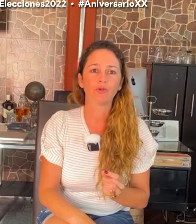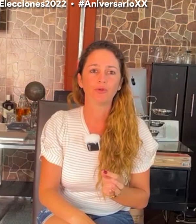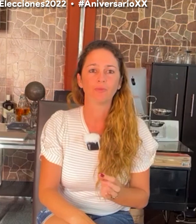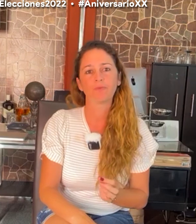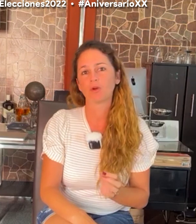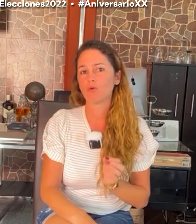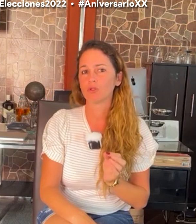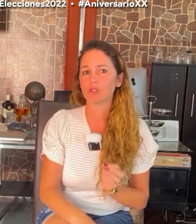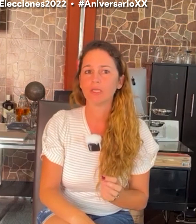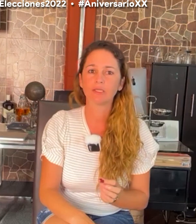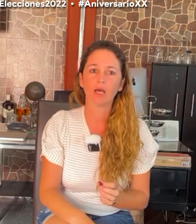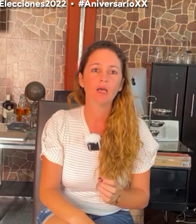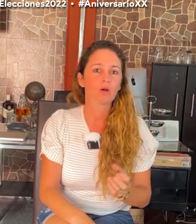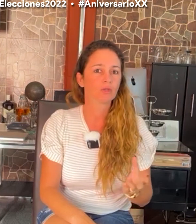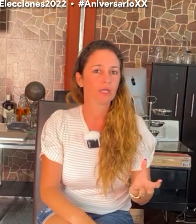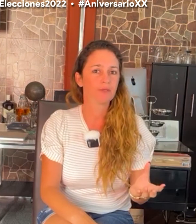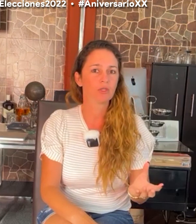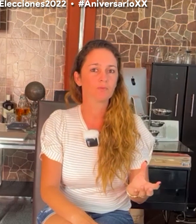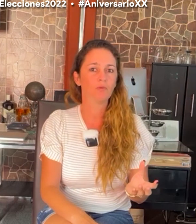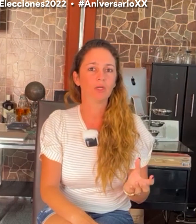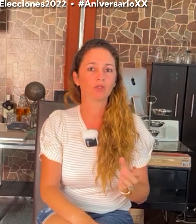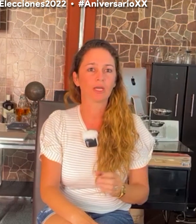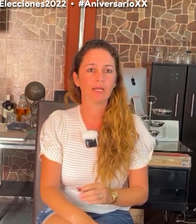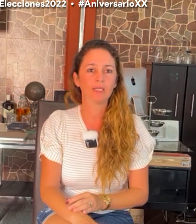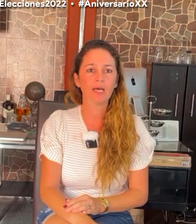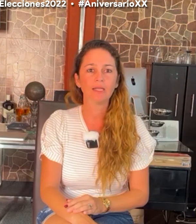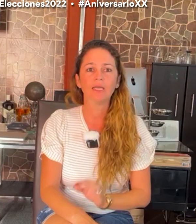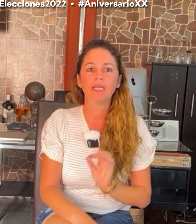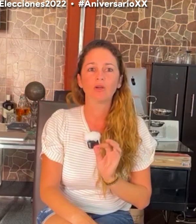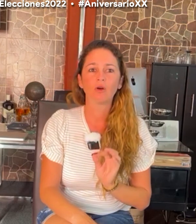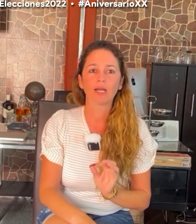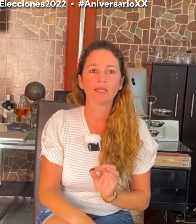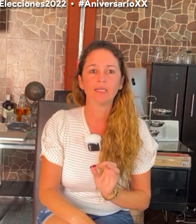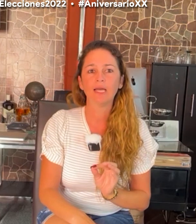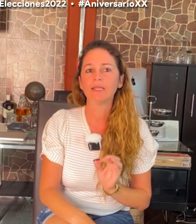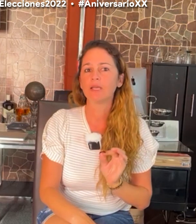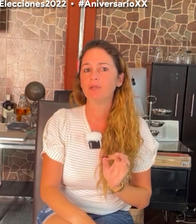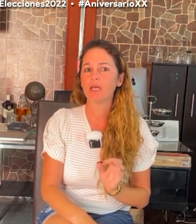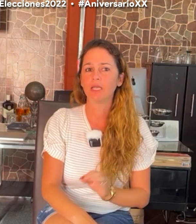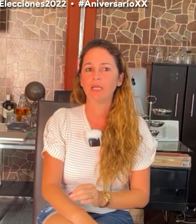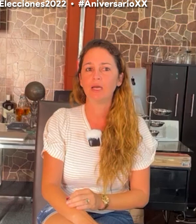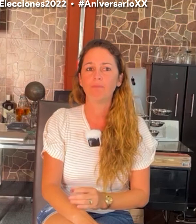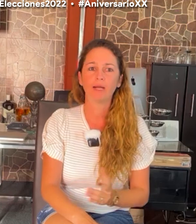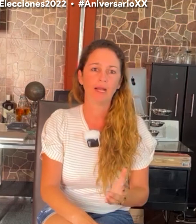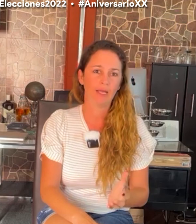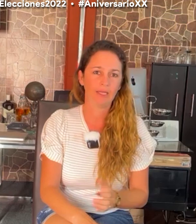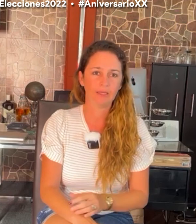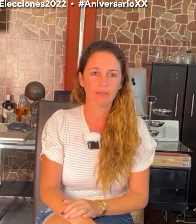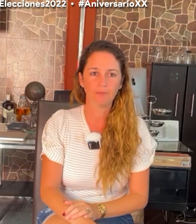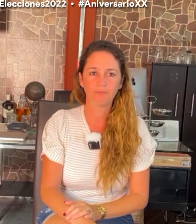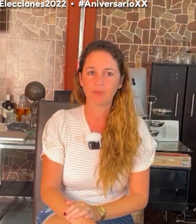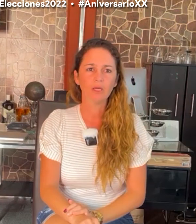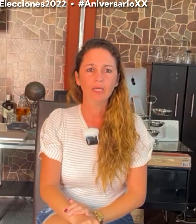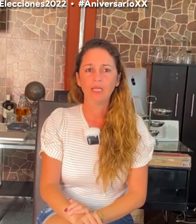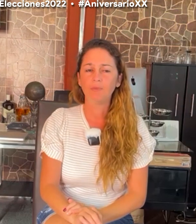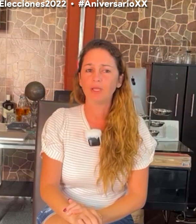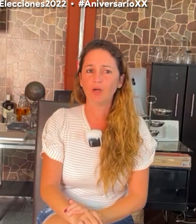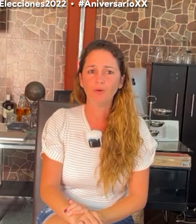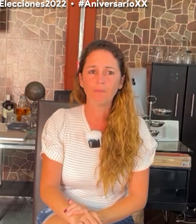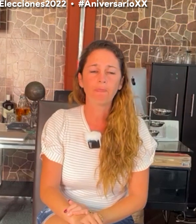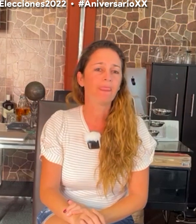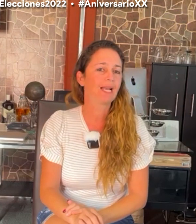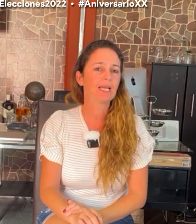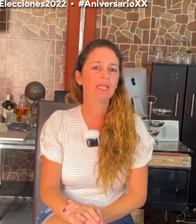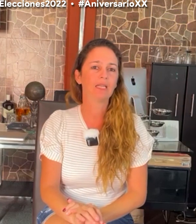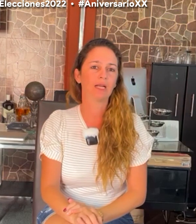con desarrollo con justicia con servicios públicos de calidad y con garantía de vida digna para la gente y